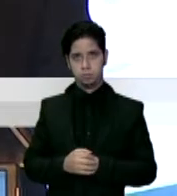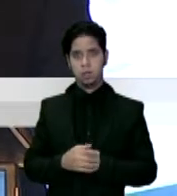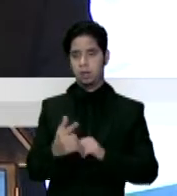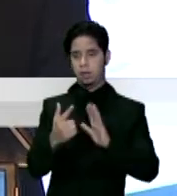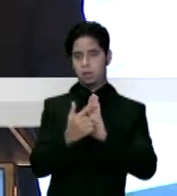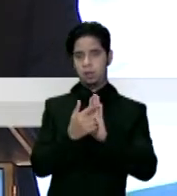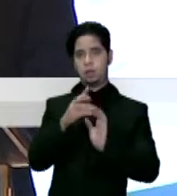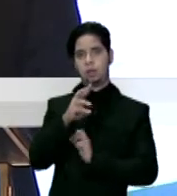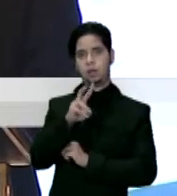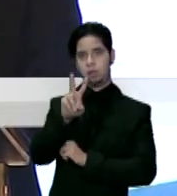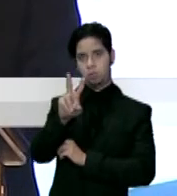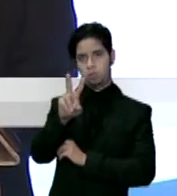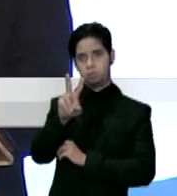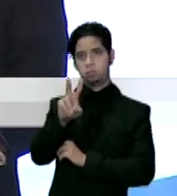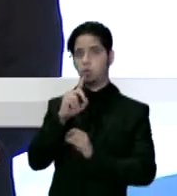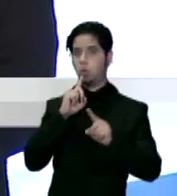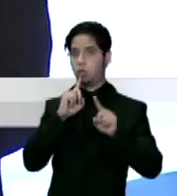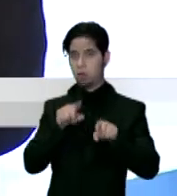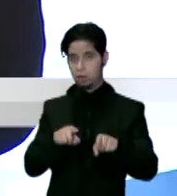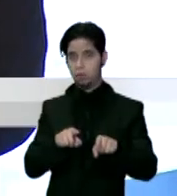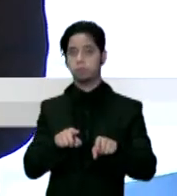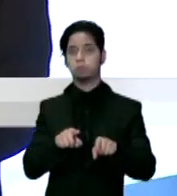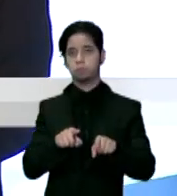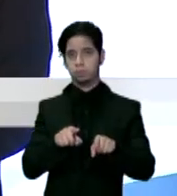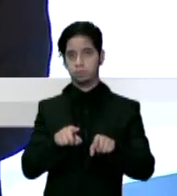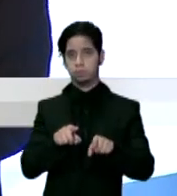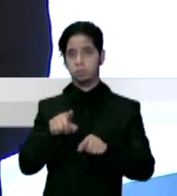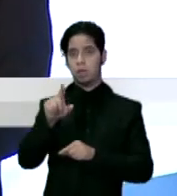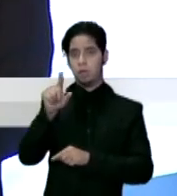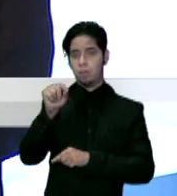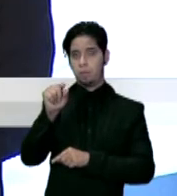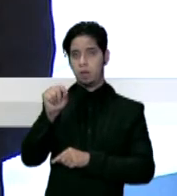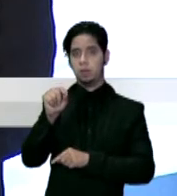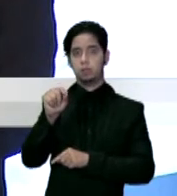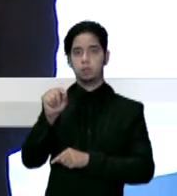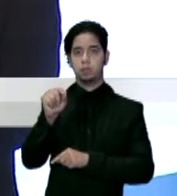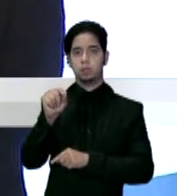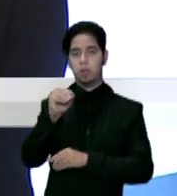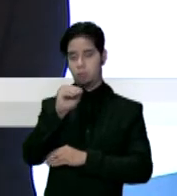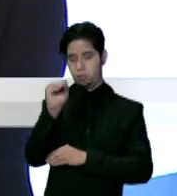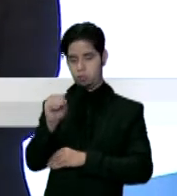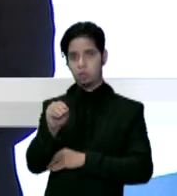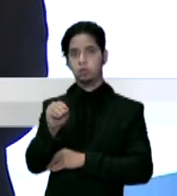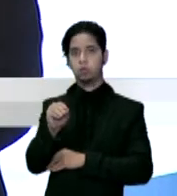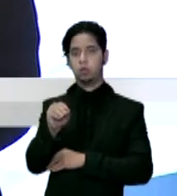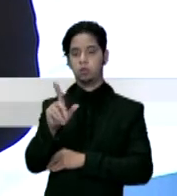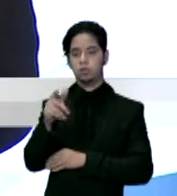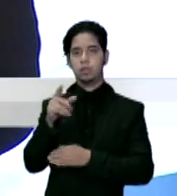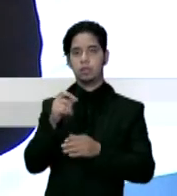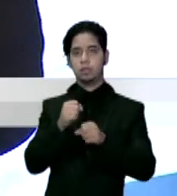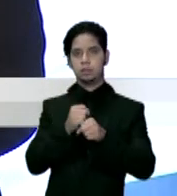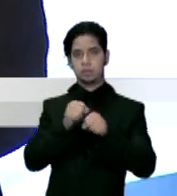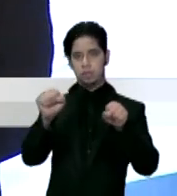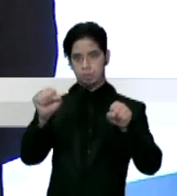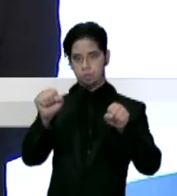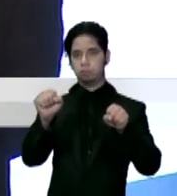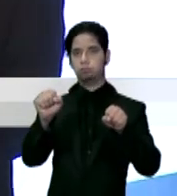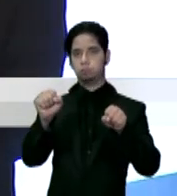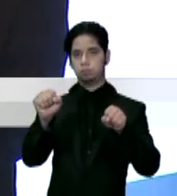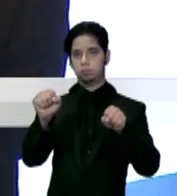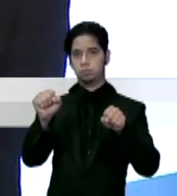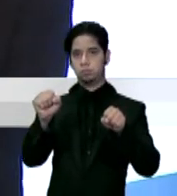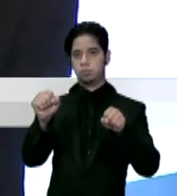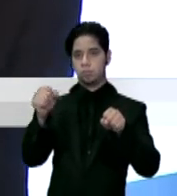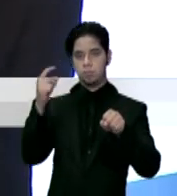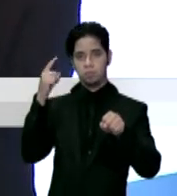ordena que al menos el 20% de los puestos para compras de gobierno central se reserven para bienes y servicios